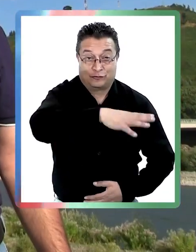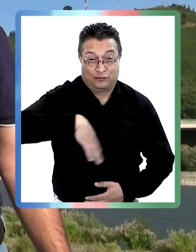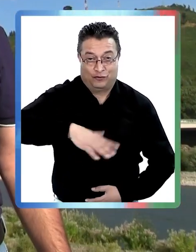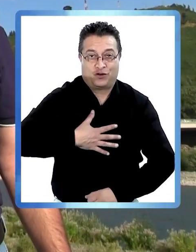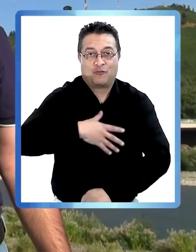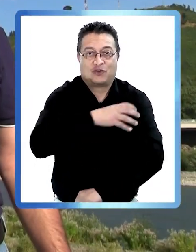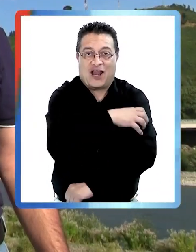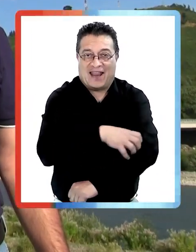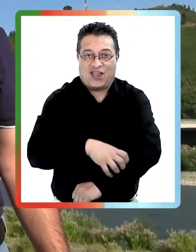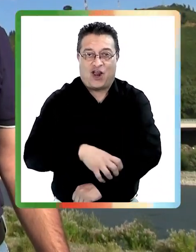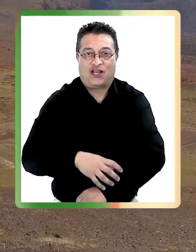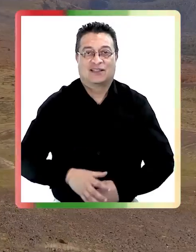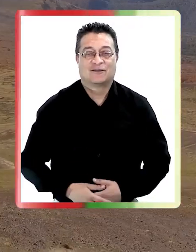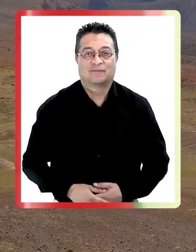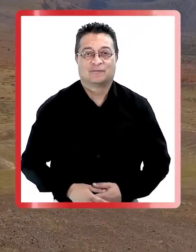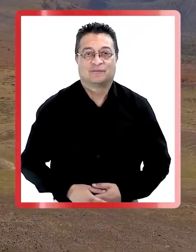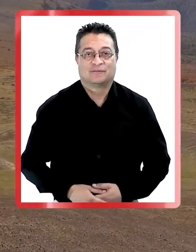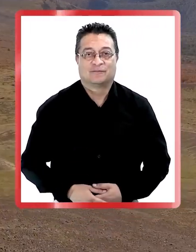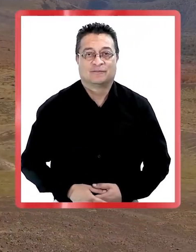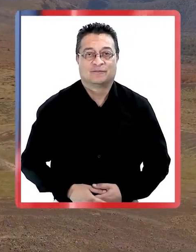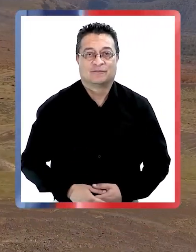Somos las regiones.